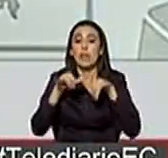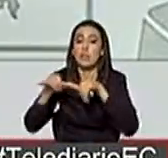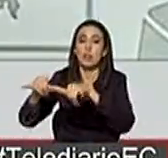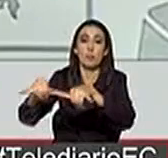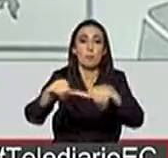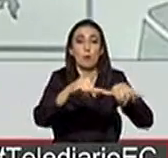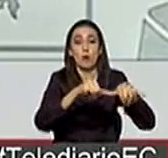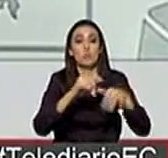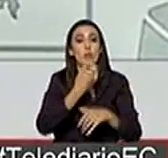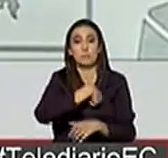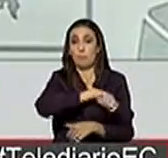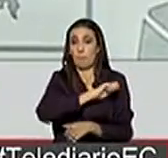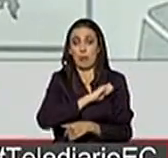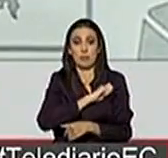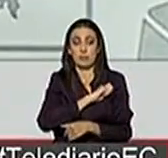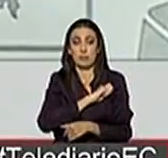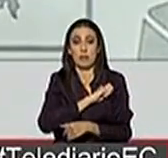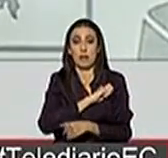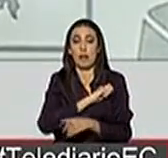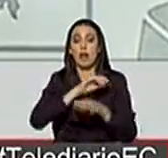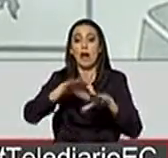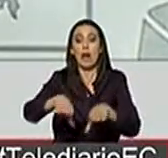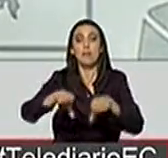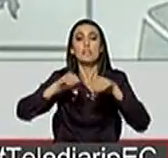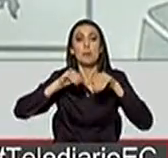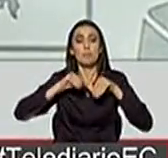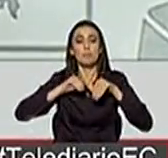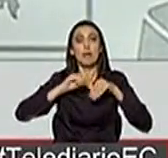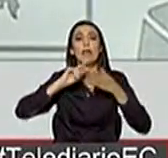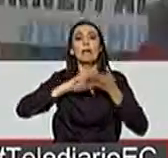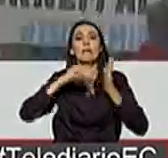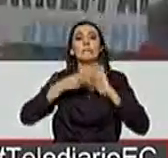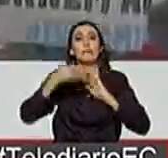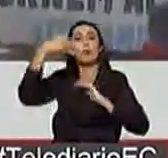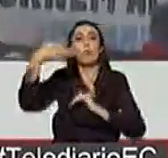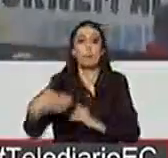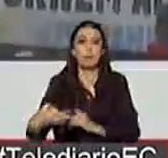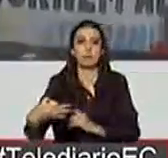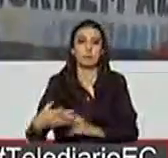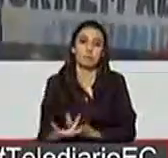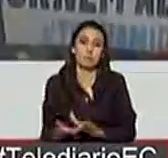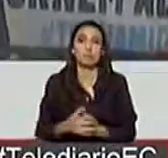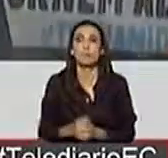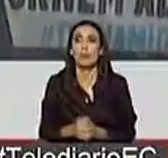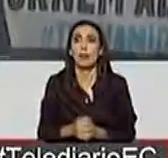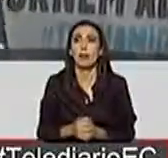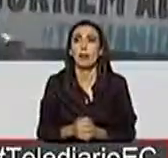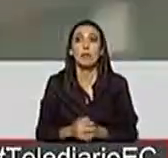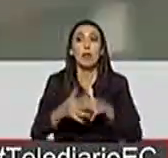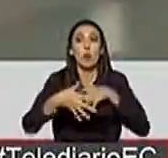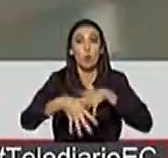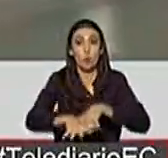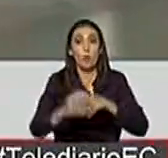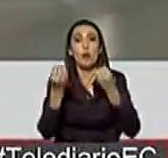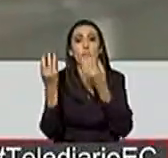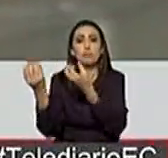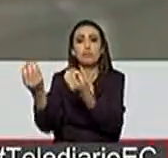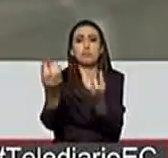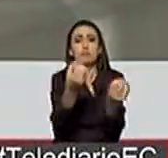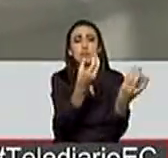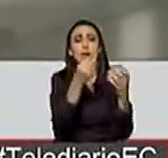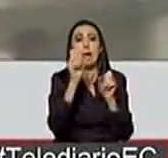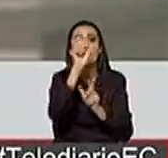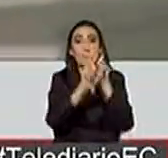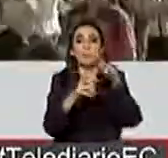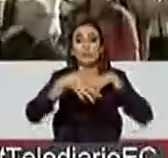como el espanyol el acatamiento significa su cumplimiento sin embargo tras conocer la sentencia cientos de manifestantes salieron